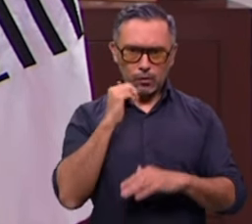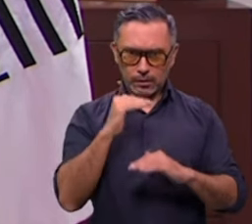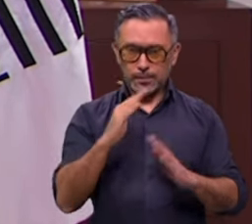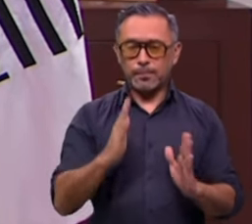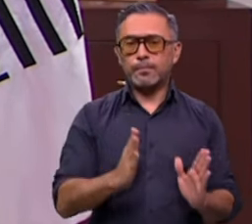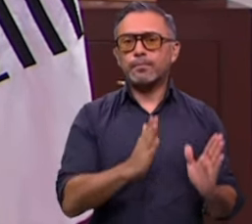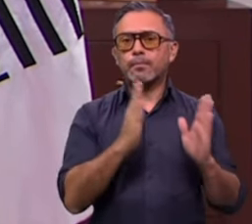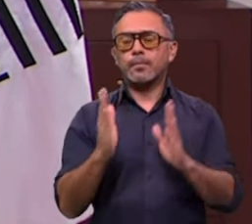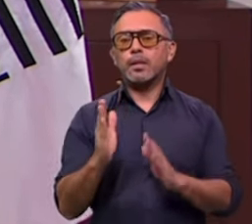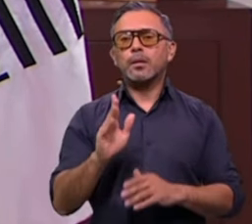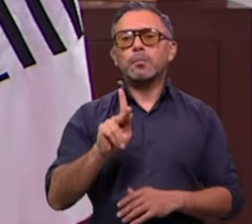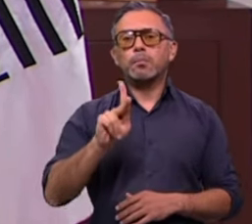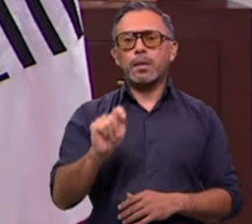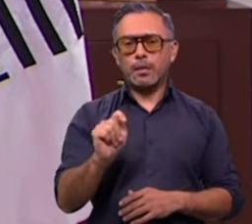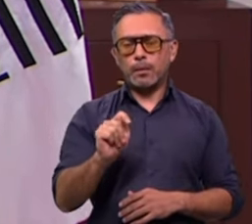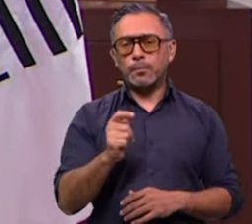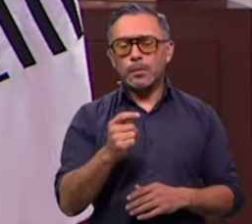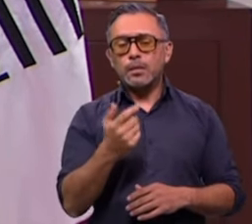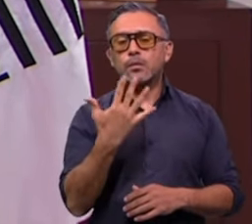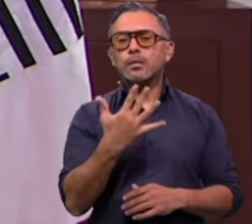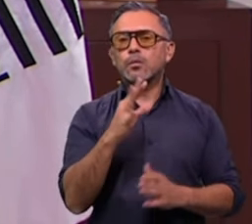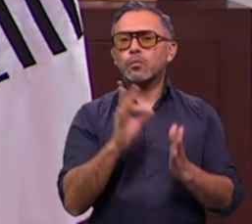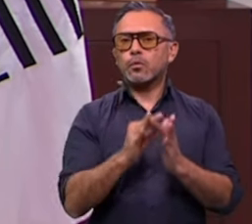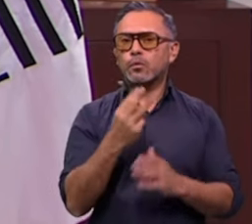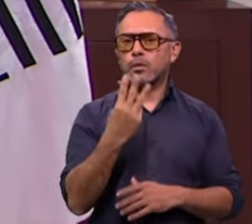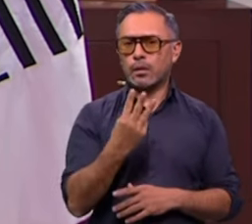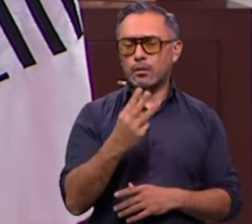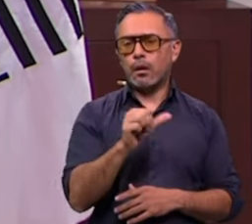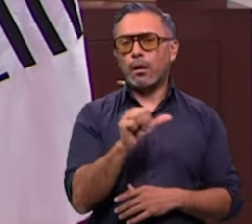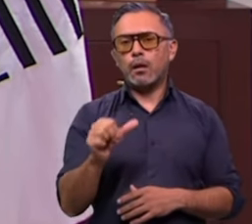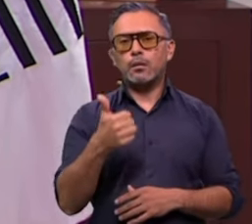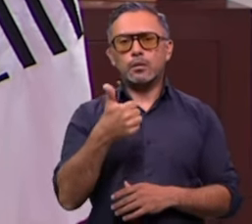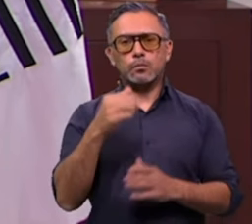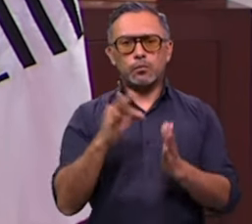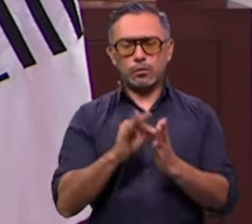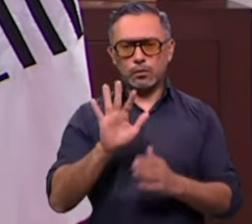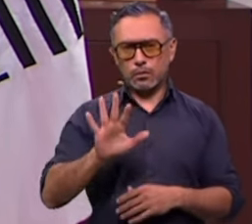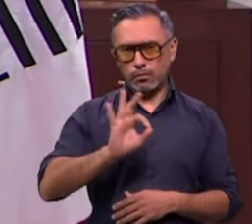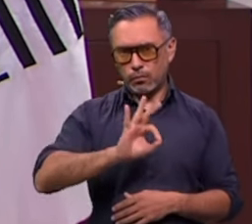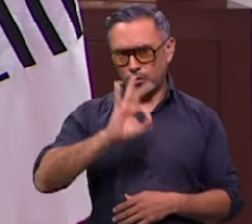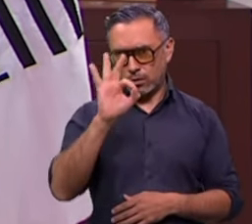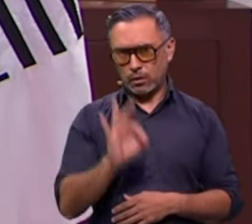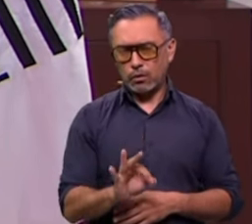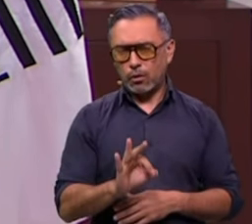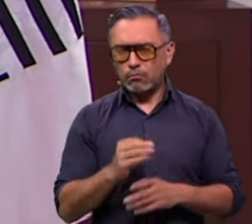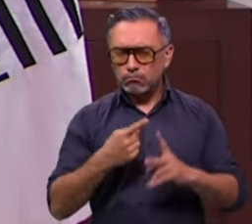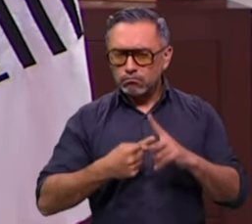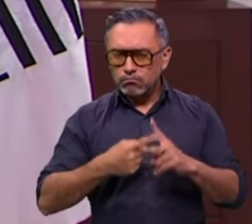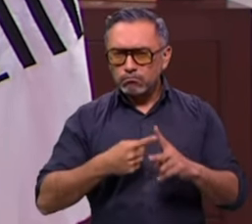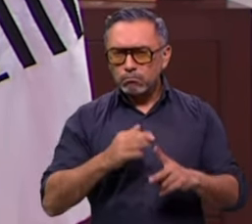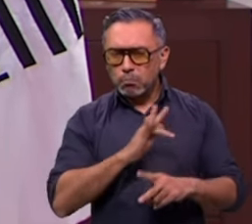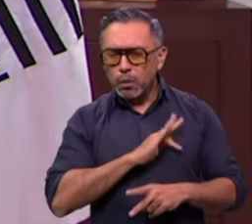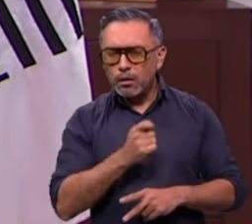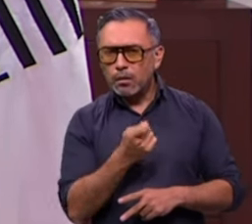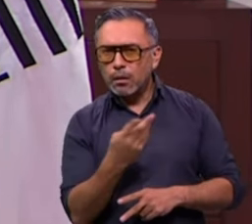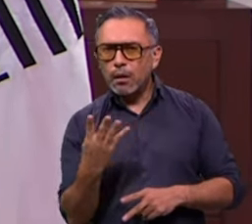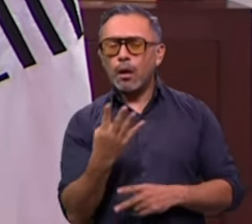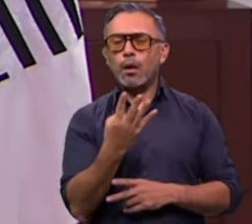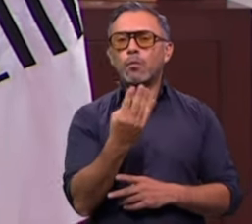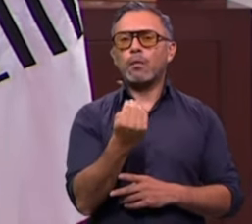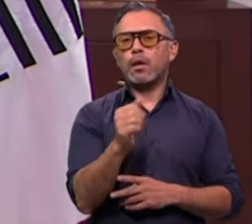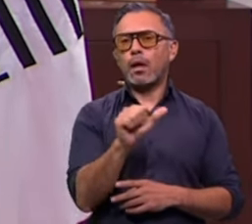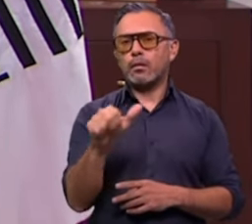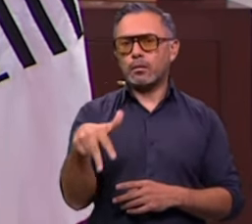del Trabajo, entre 5.3 y 6.5%, lo que representa entre 9 y